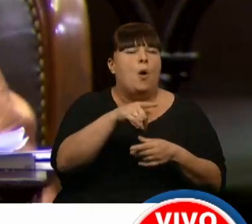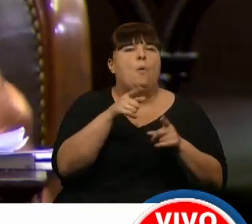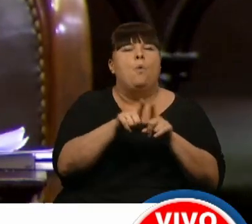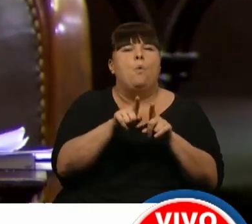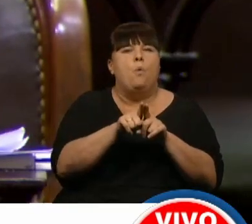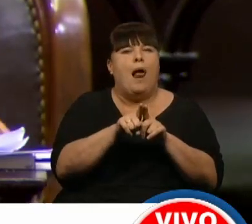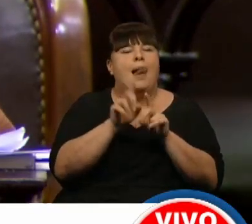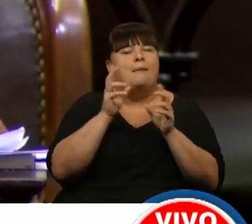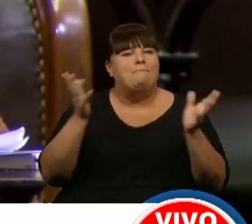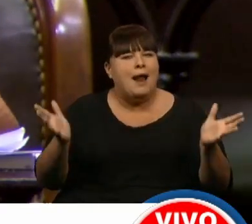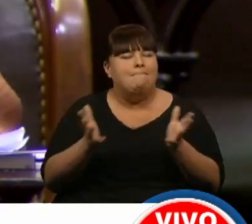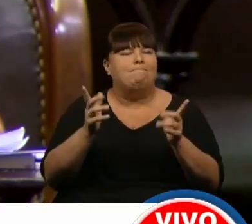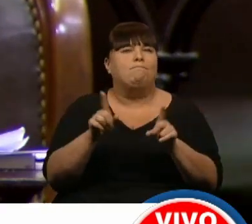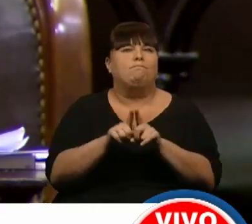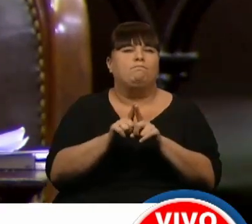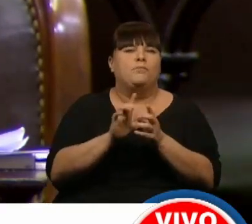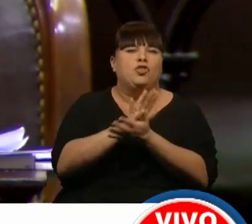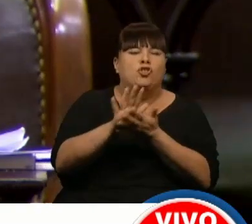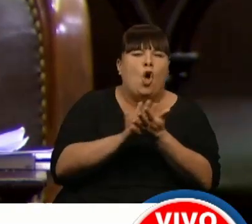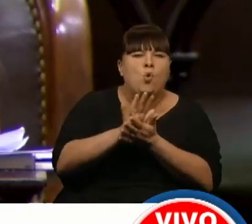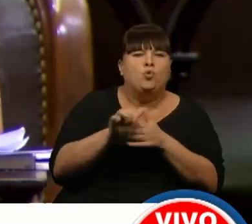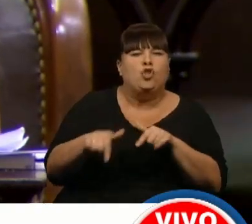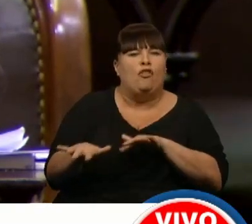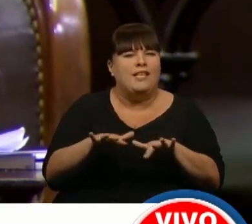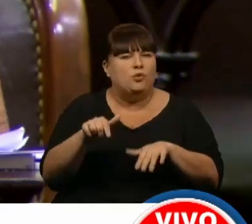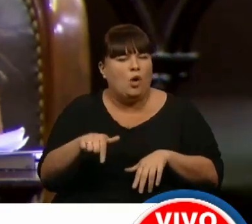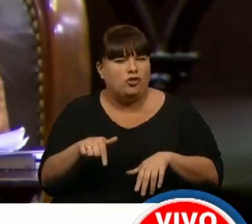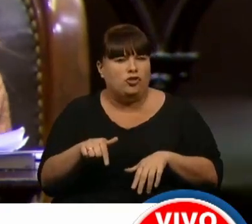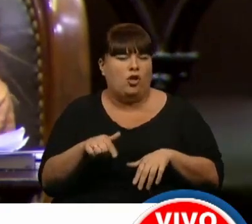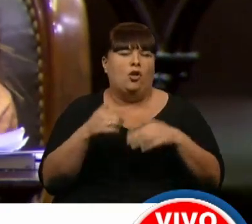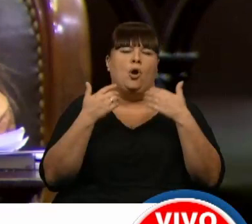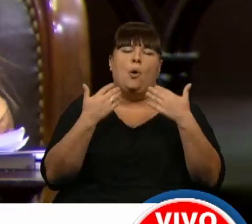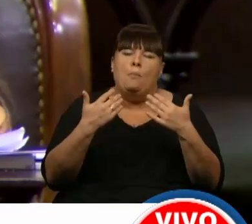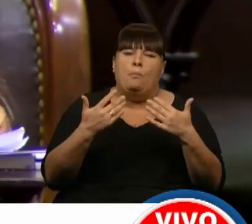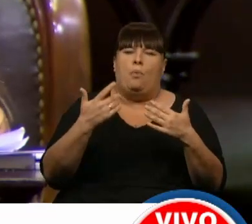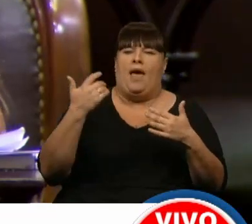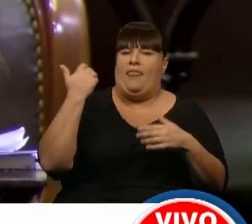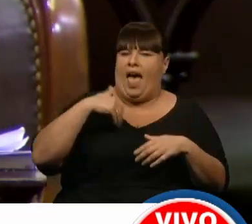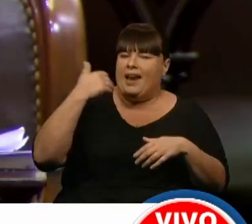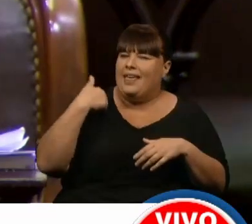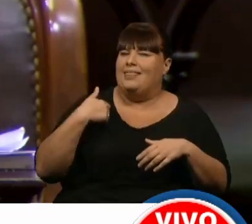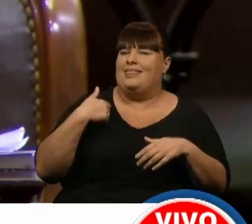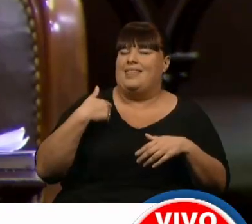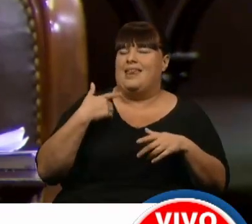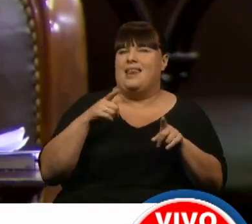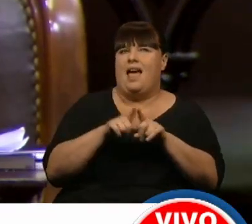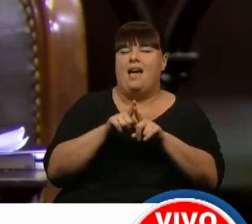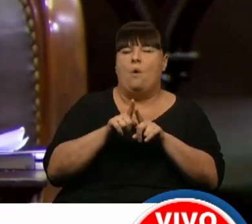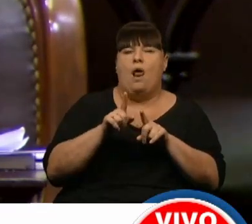para sostener, para zanjear esta situación y poder sacar a nuestro país de